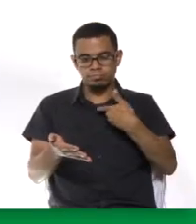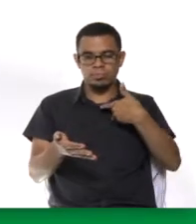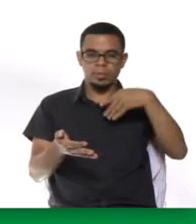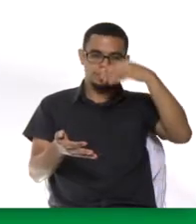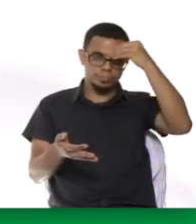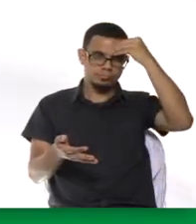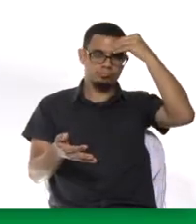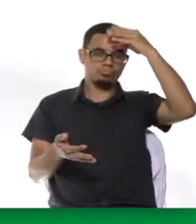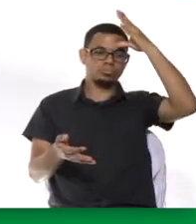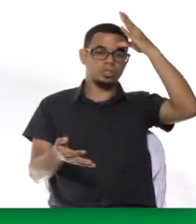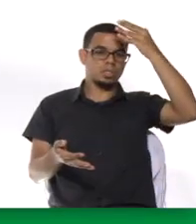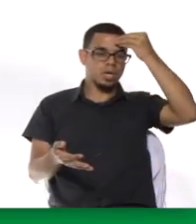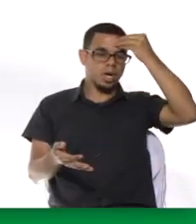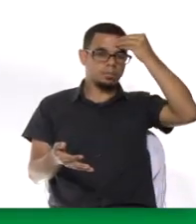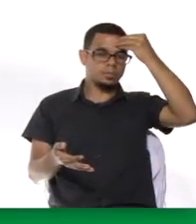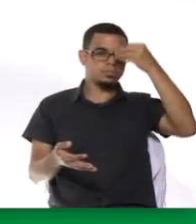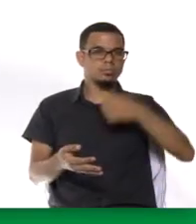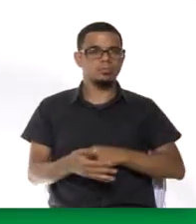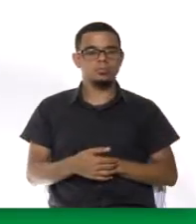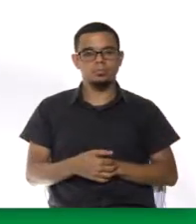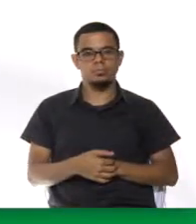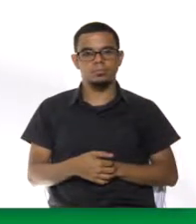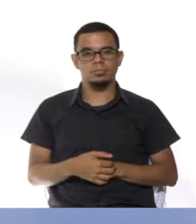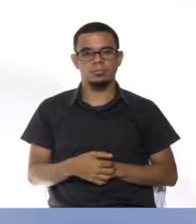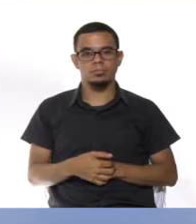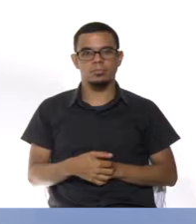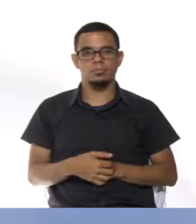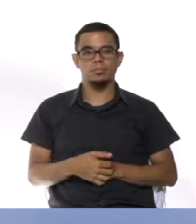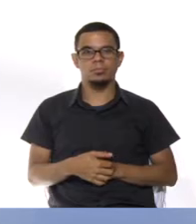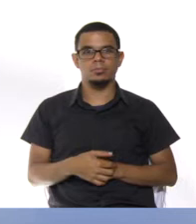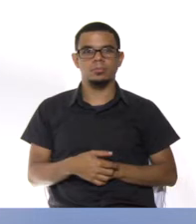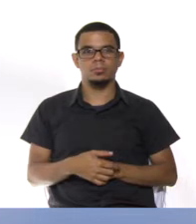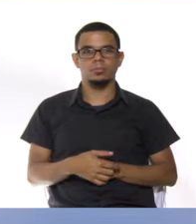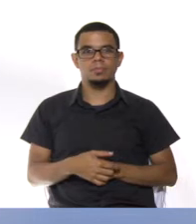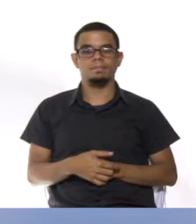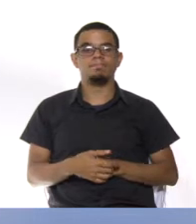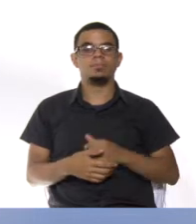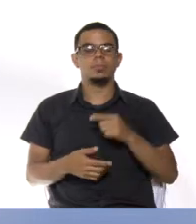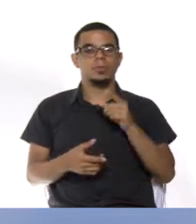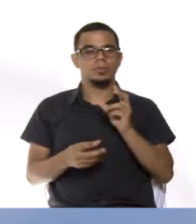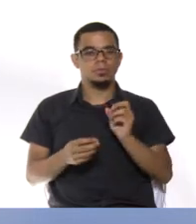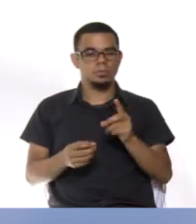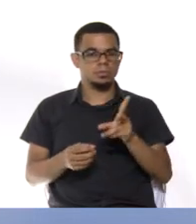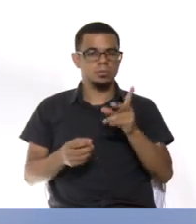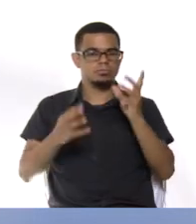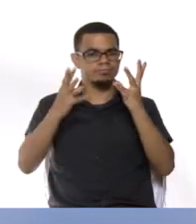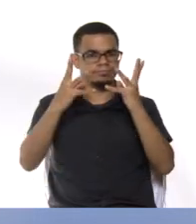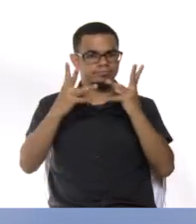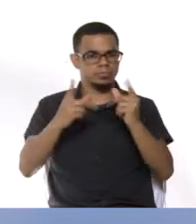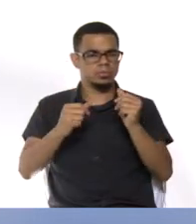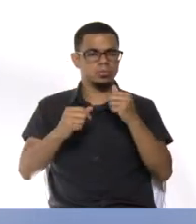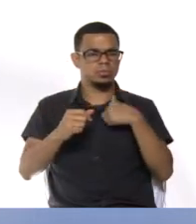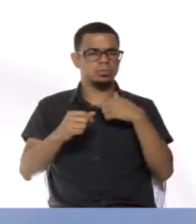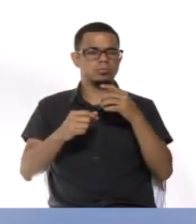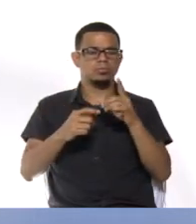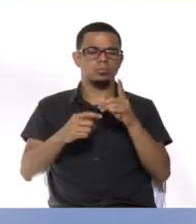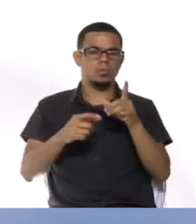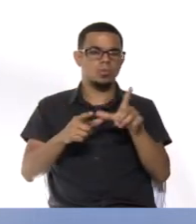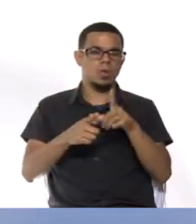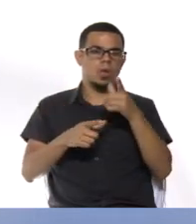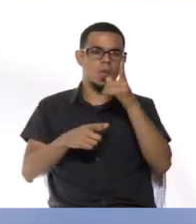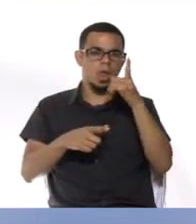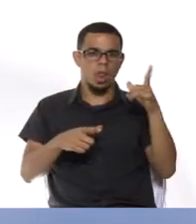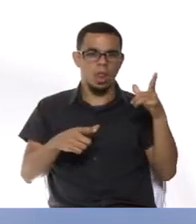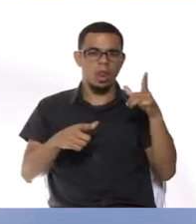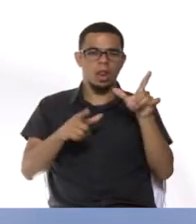los temas de matemática, algo tan que a veces uno dice, pero son los números, pero esa es la integración de lenguaje y